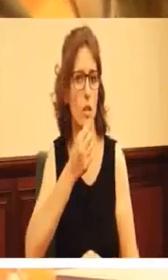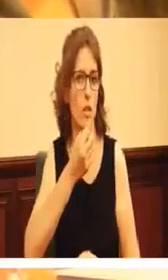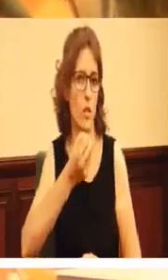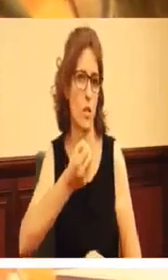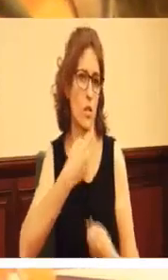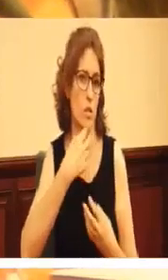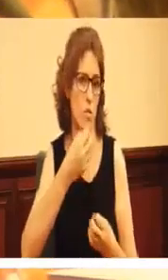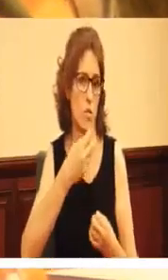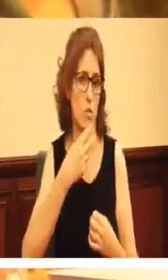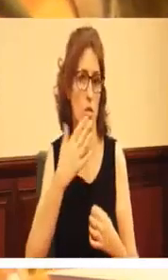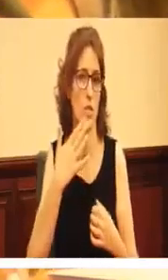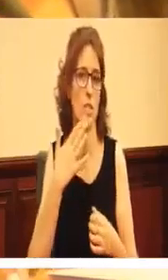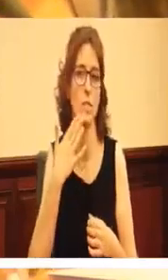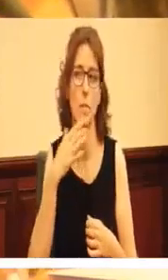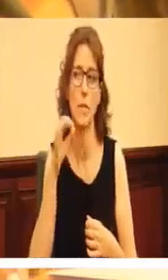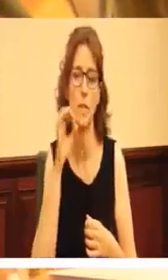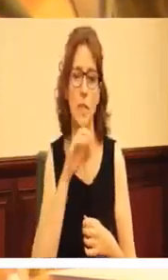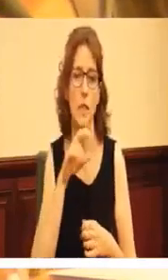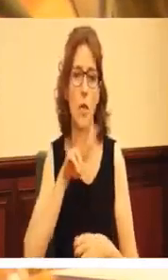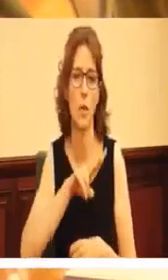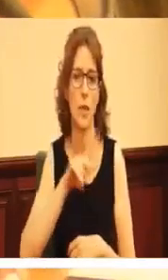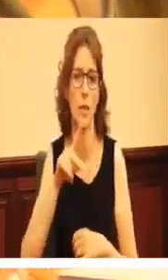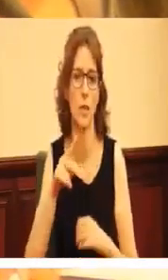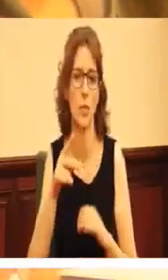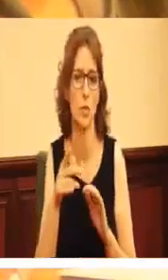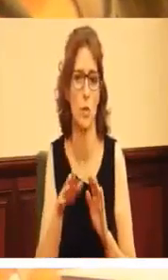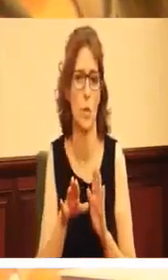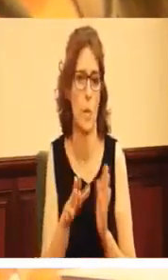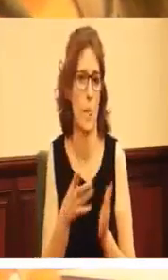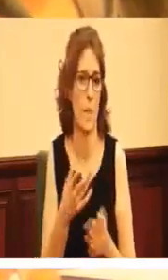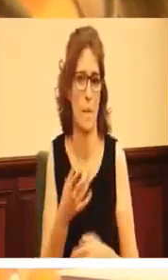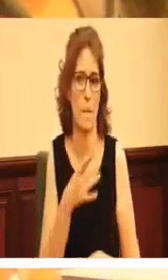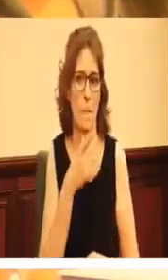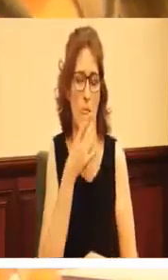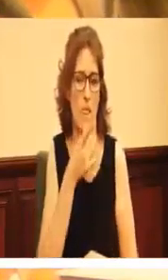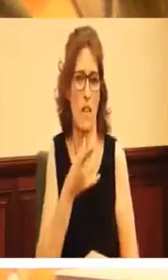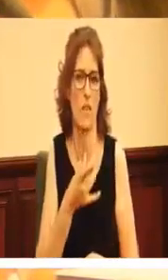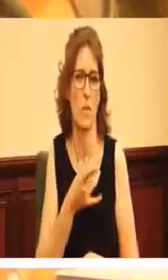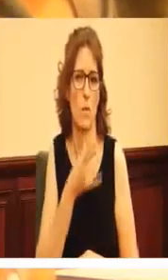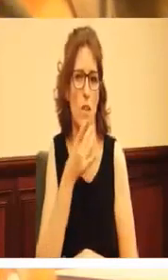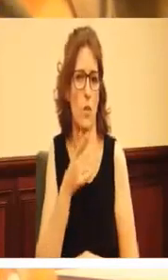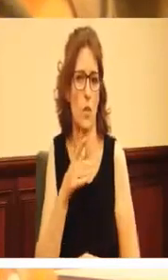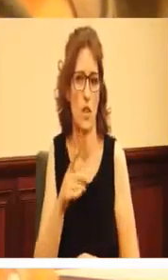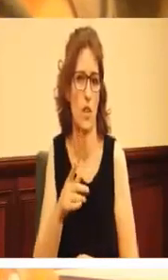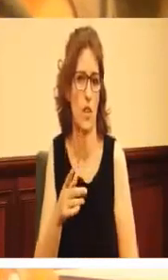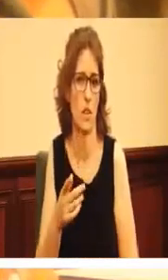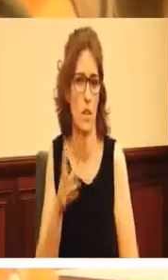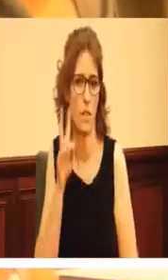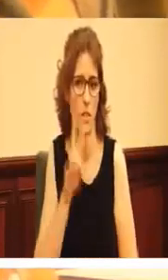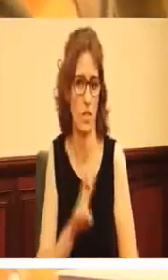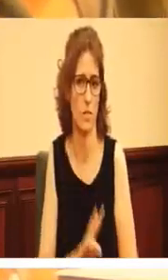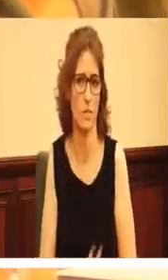pleno siglo XXI que dan vergüenza ajena.